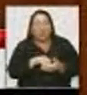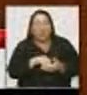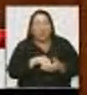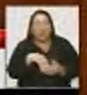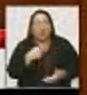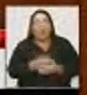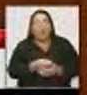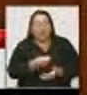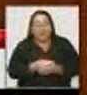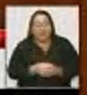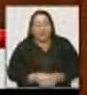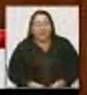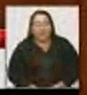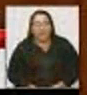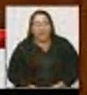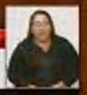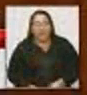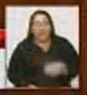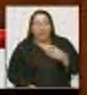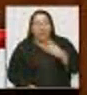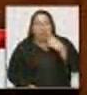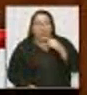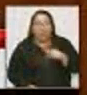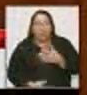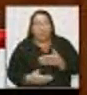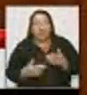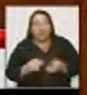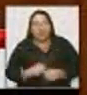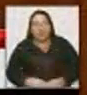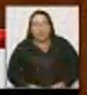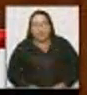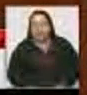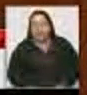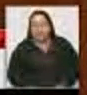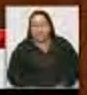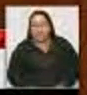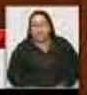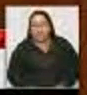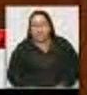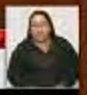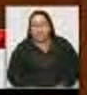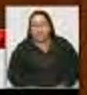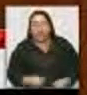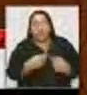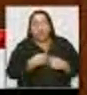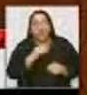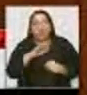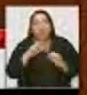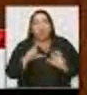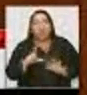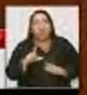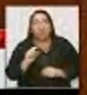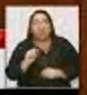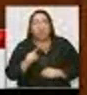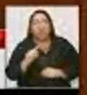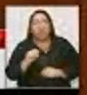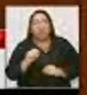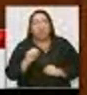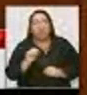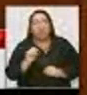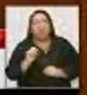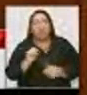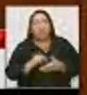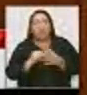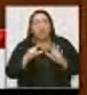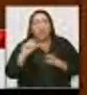eran asalariadas, mientras los hombres en esta condición representaban el 51.7%, registrando